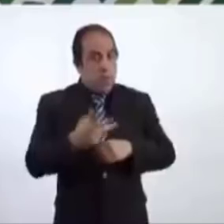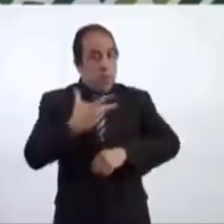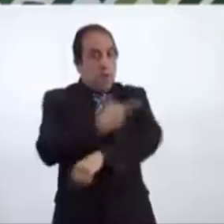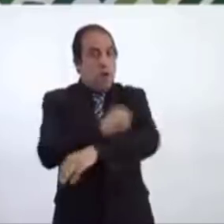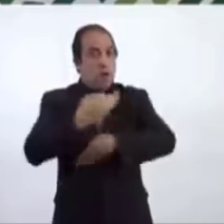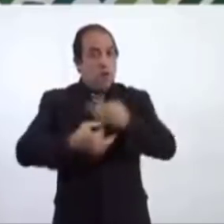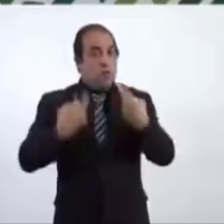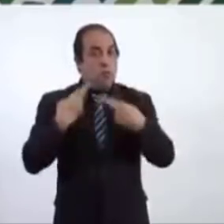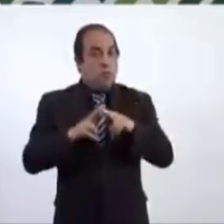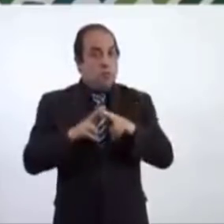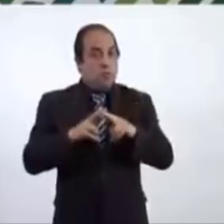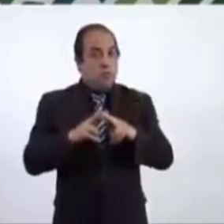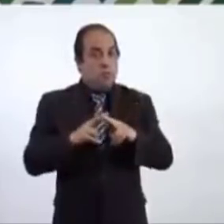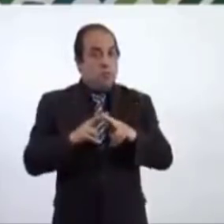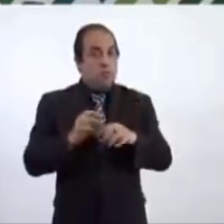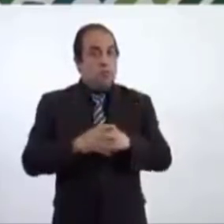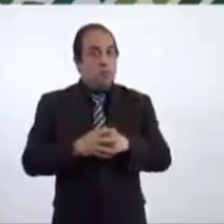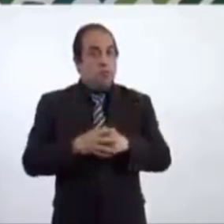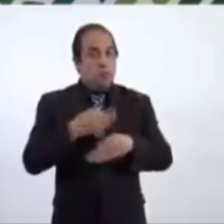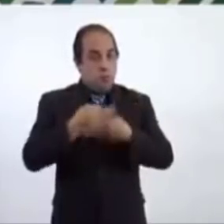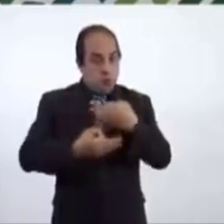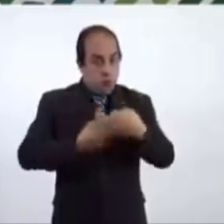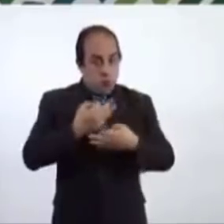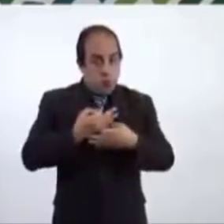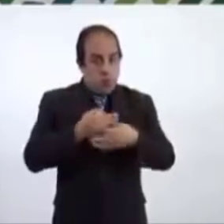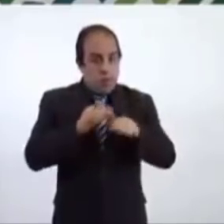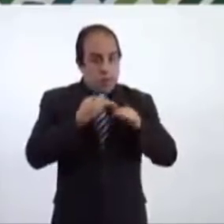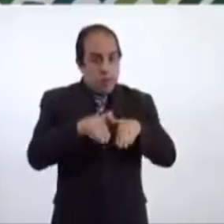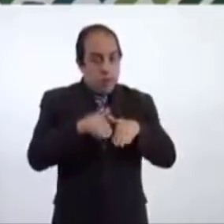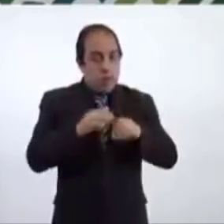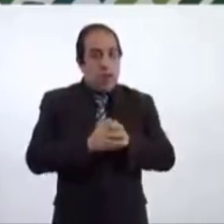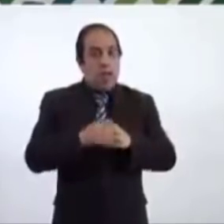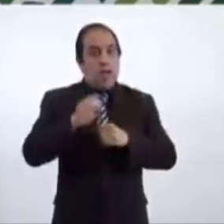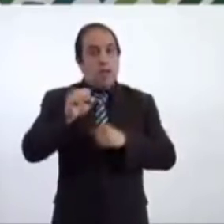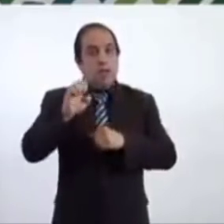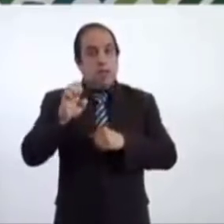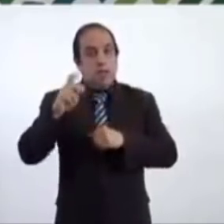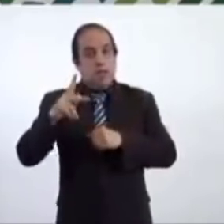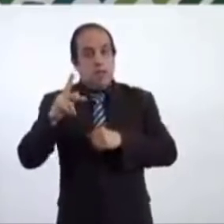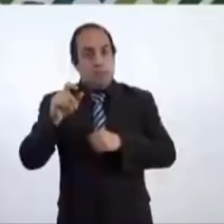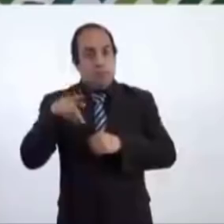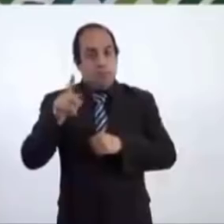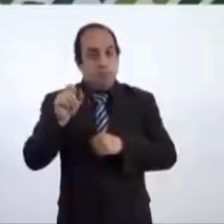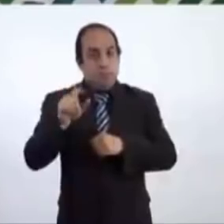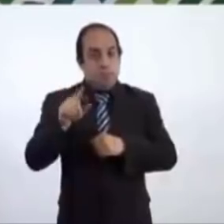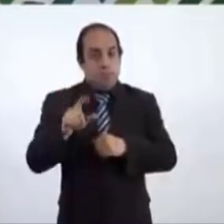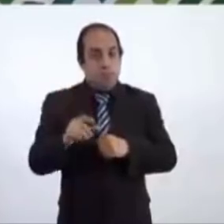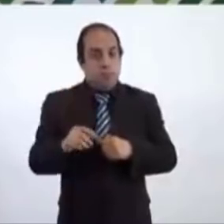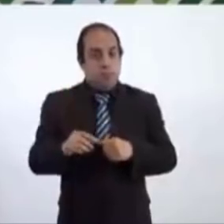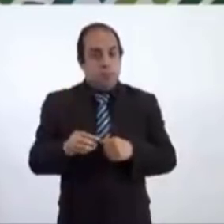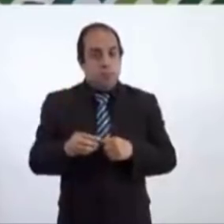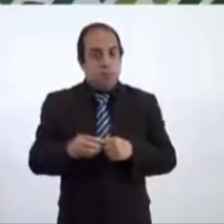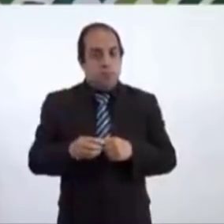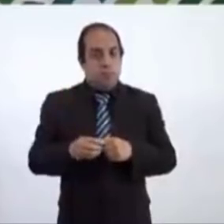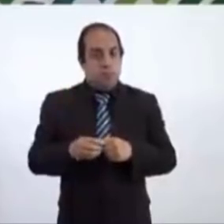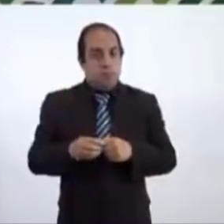los maestros, es decir, todos los que están adscritos a la SEP, pero también a la UNAM y a todas